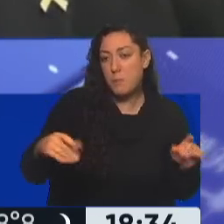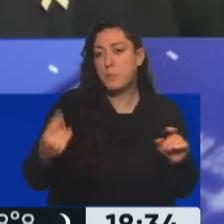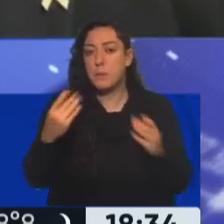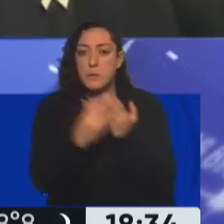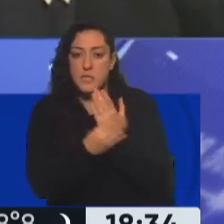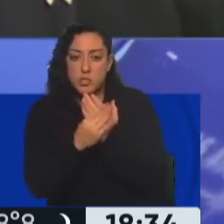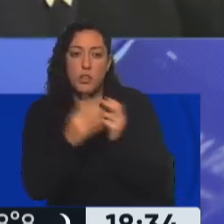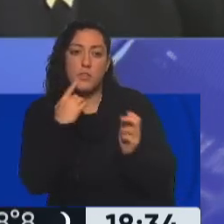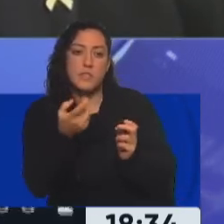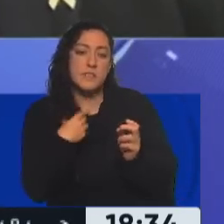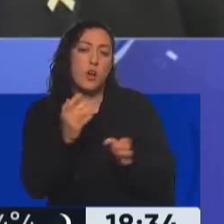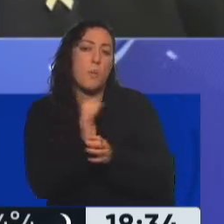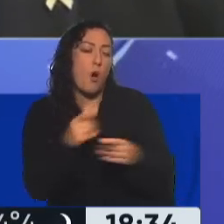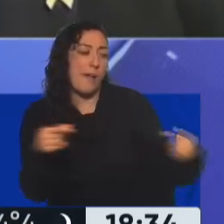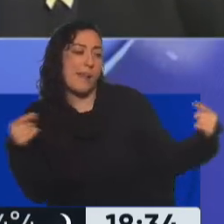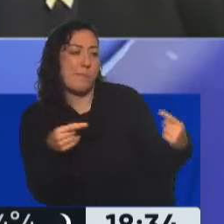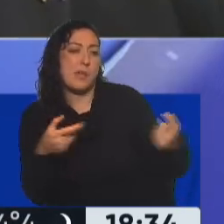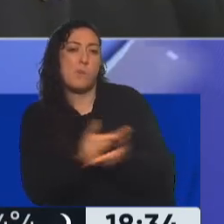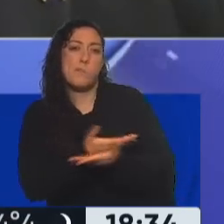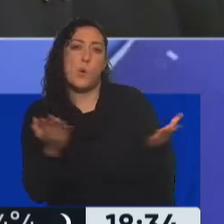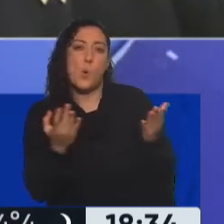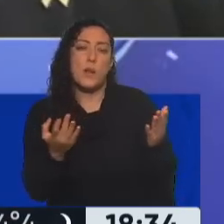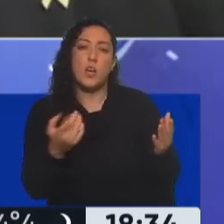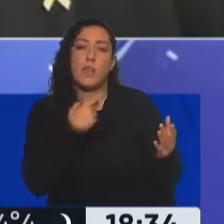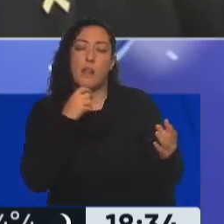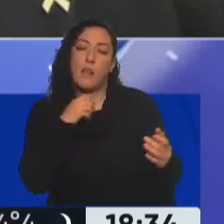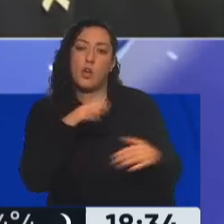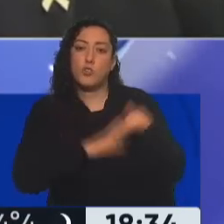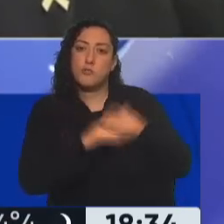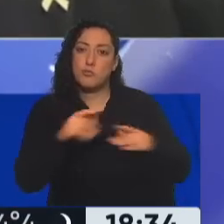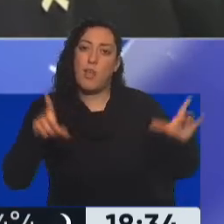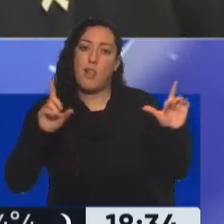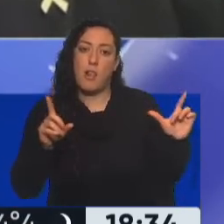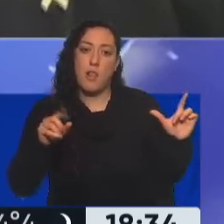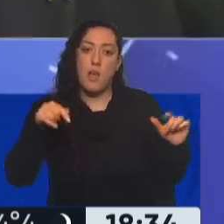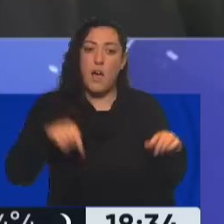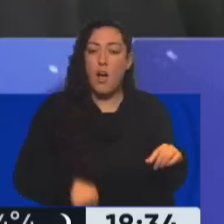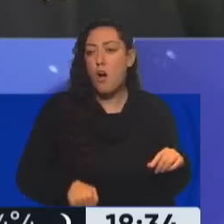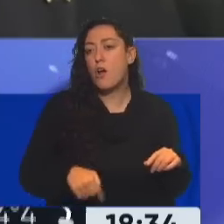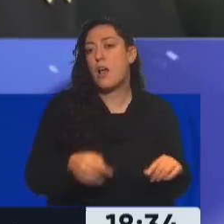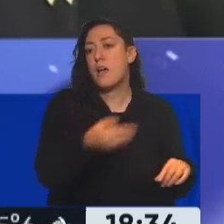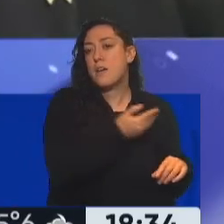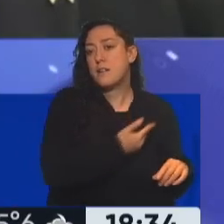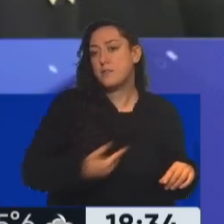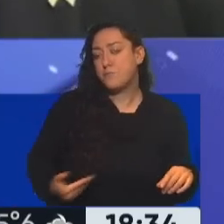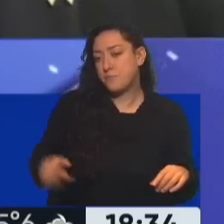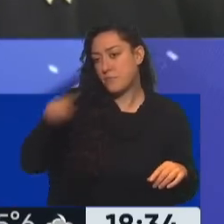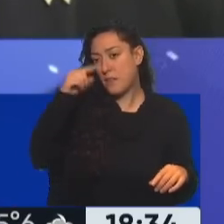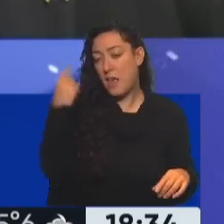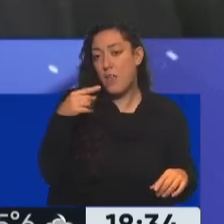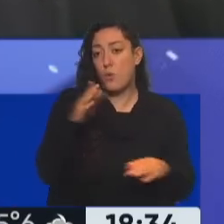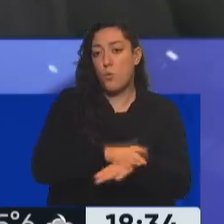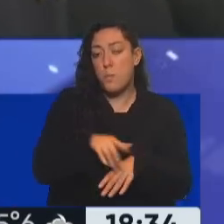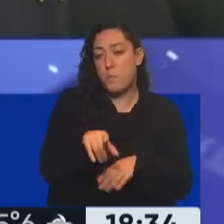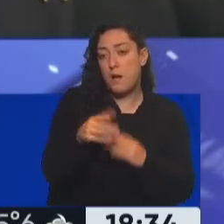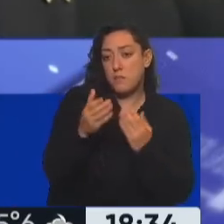lo está intentando construir como el enemigo público número uno. Dijo, nos estamos convirtiendo en un estado paria Netanyahu nos está arrastrando esta